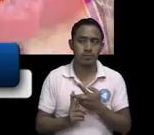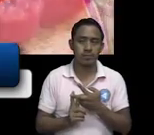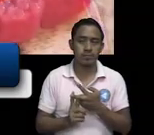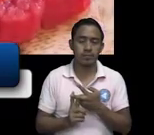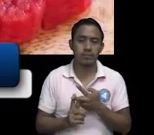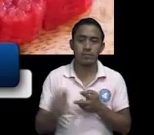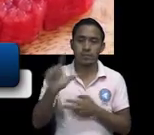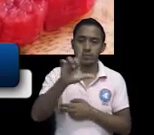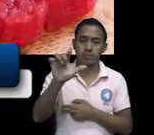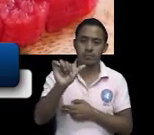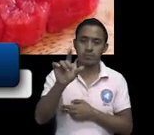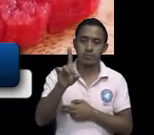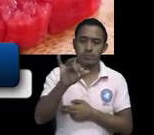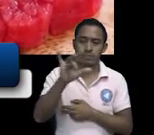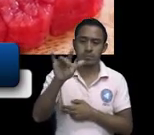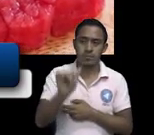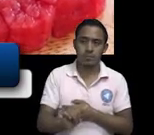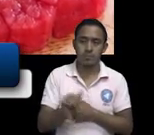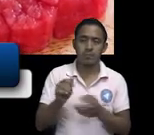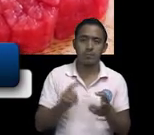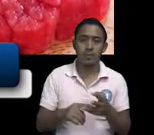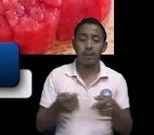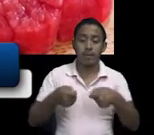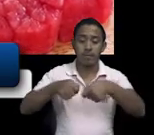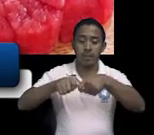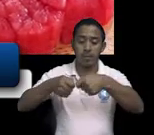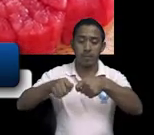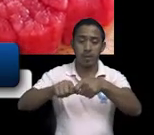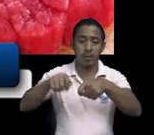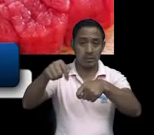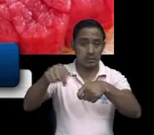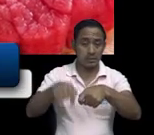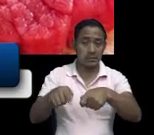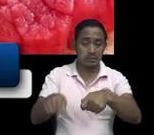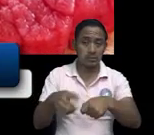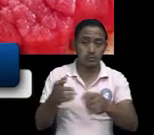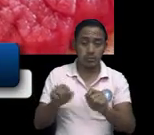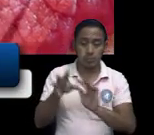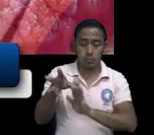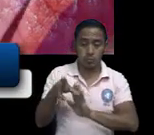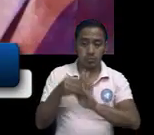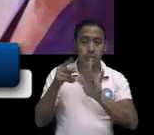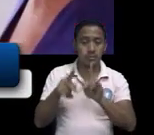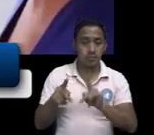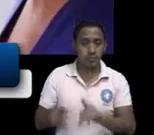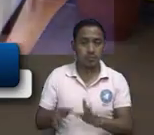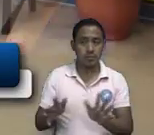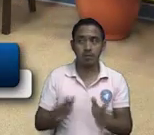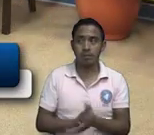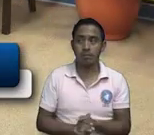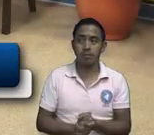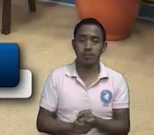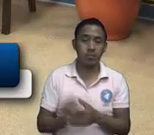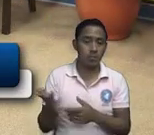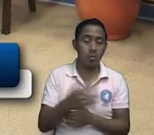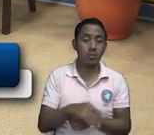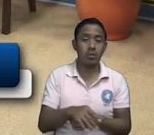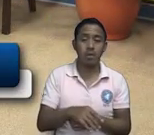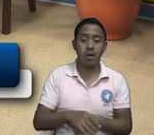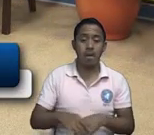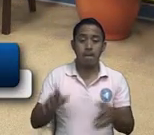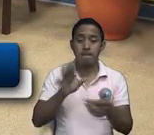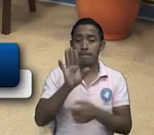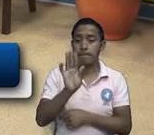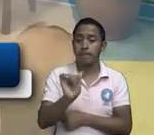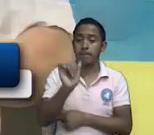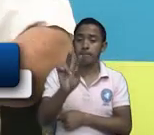incluso la ladilla que le llama la gente. Son piojos que tienen estos animales y pueden transmitirse al humano. Todo lo que son las aves pueden transmitir